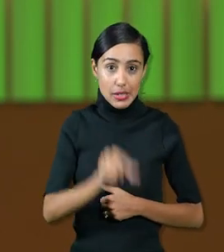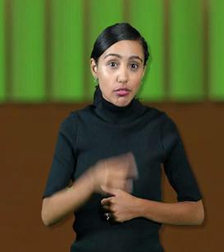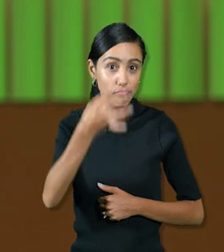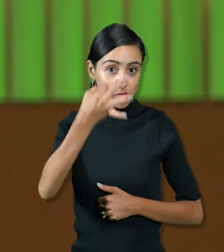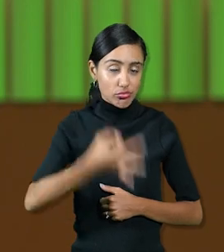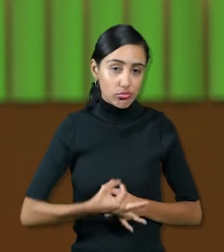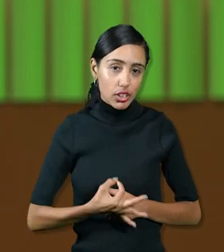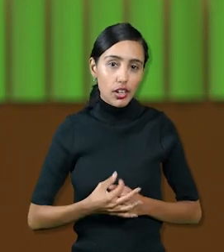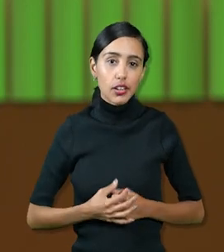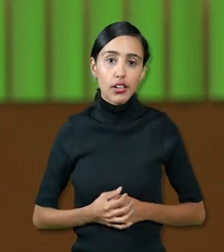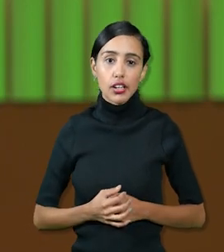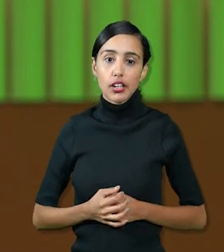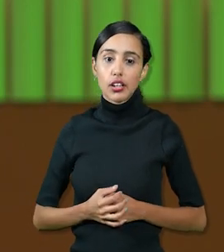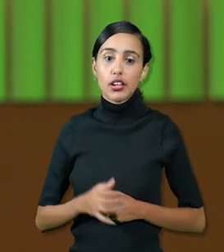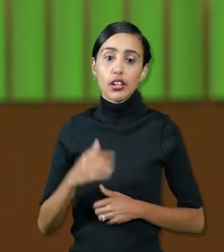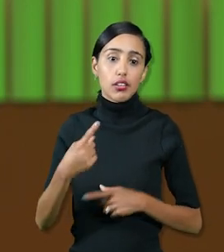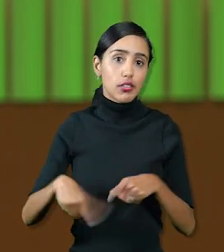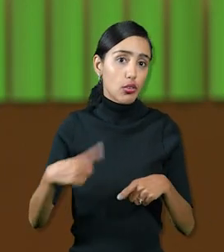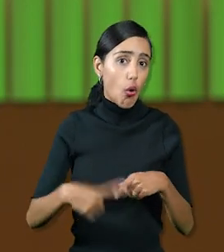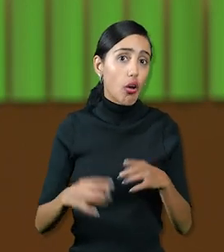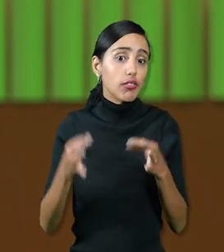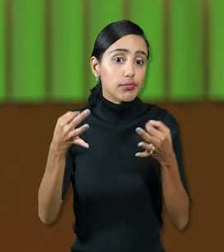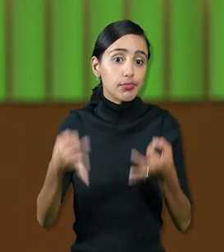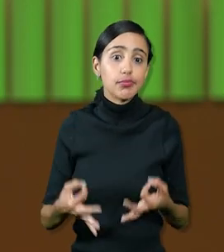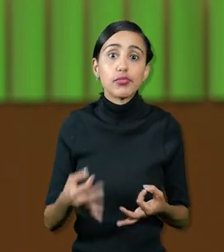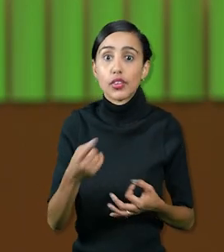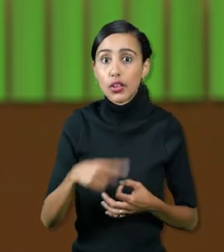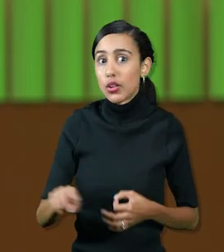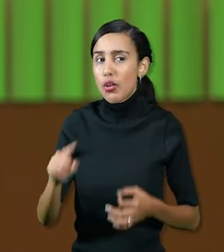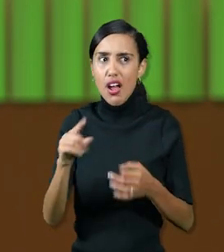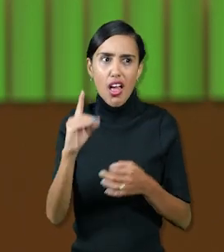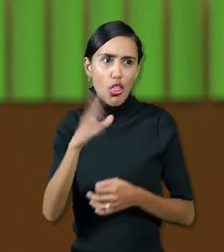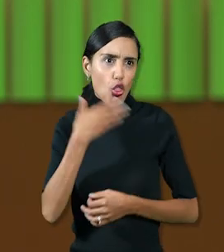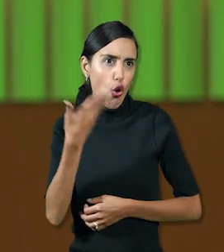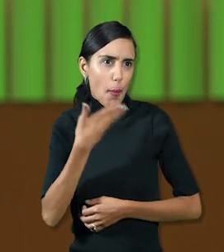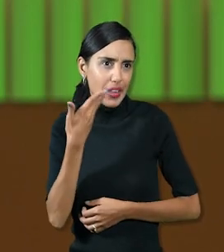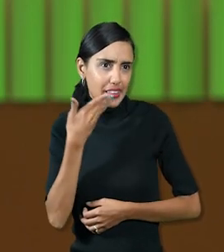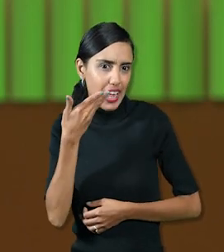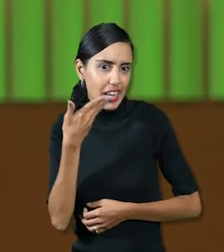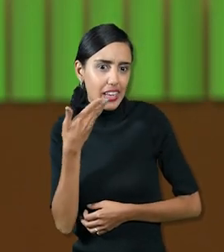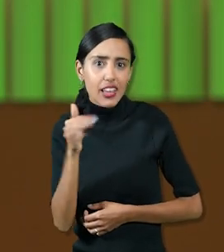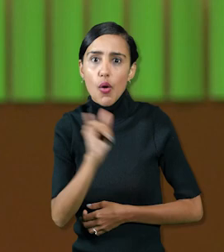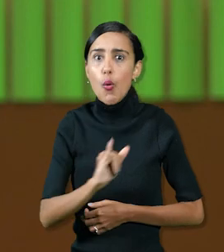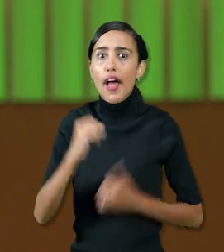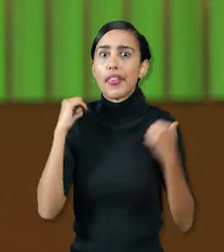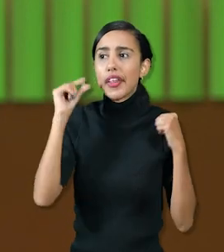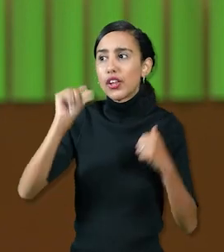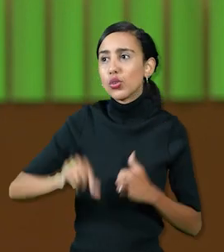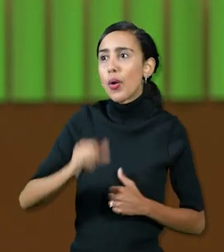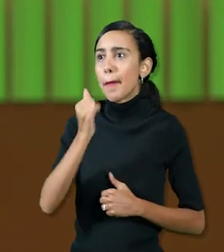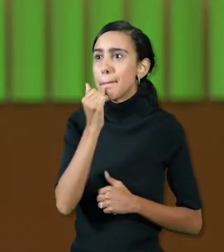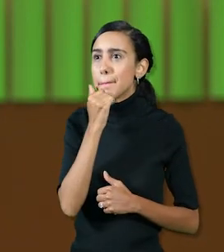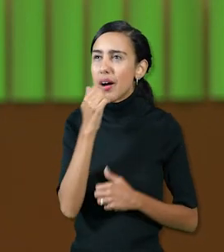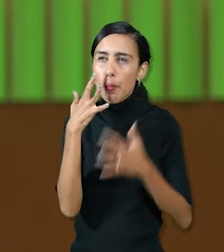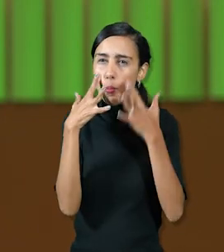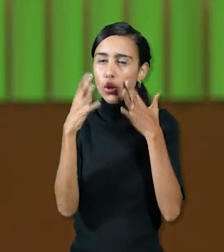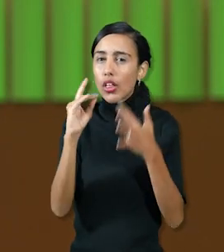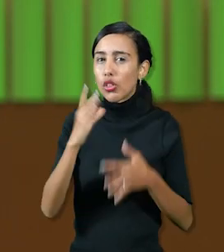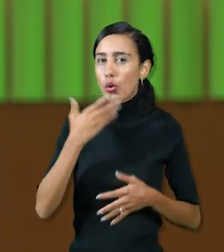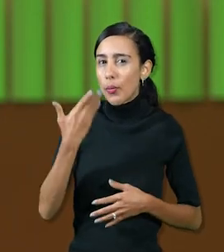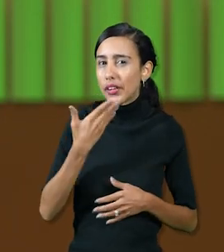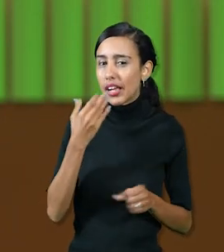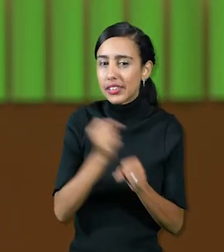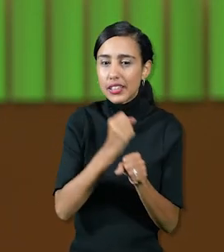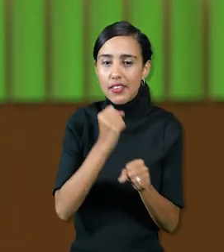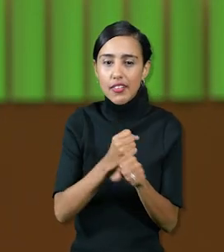reales y sucesos reales, y son los grandes documentalistas, o sea, los directores que se interesan más por el documental, trabajan